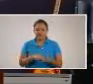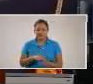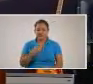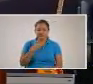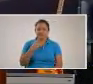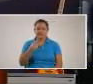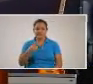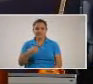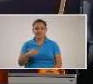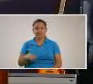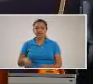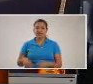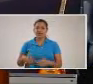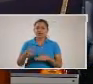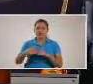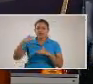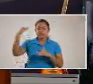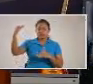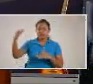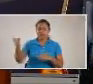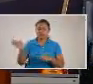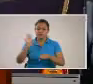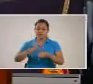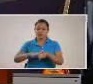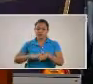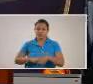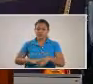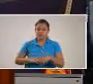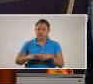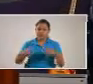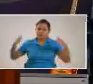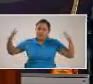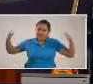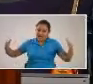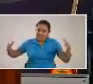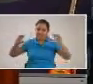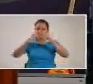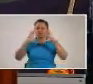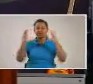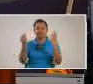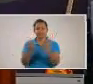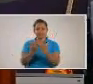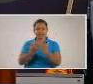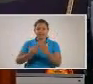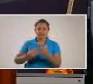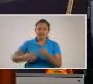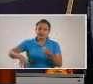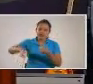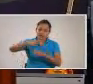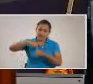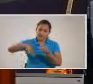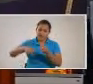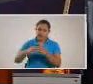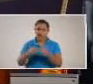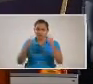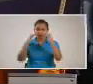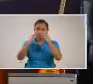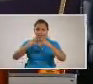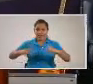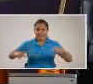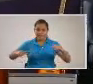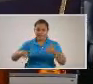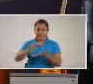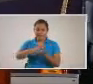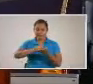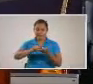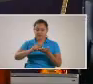Dice: y subieron sobre la anchura de la tierra y rodearon el campamento de los santos y